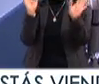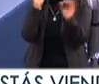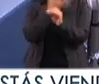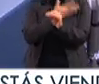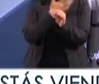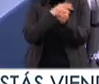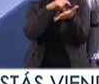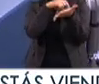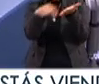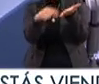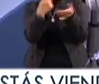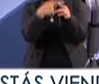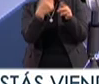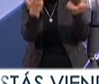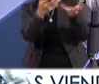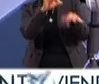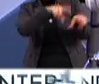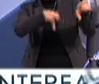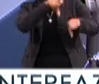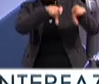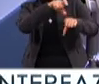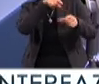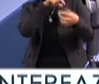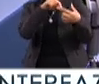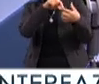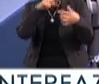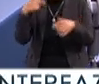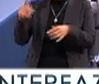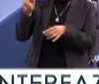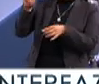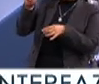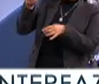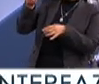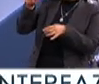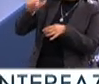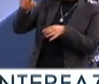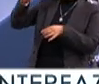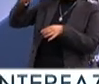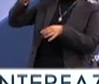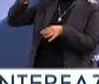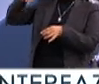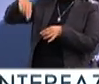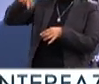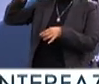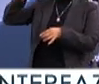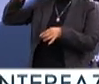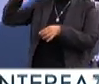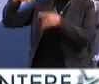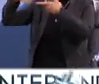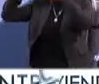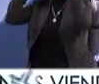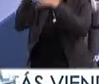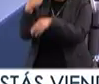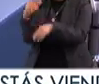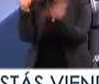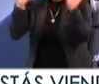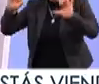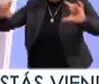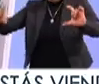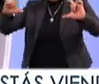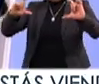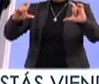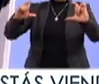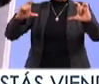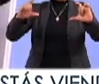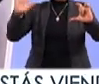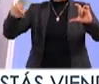tienen como quien los hizo pero también puedes tener un paracetamol que se llame sindolol o una cosa así y